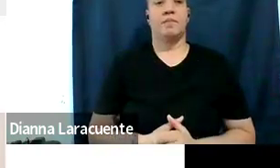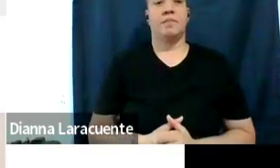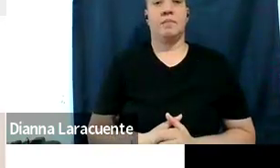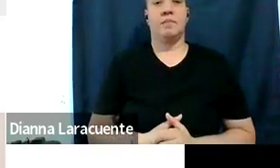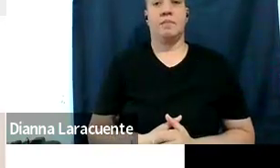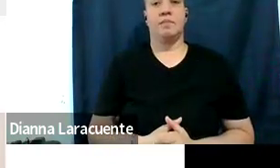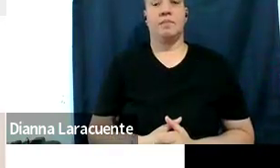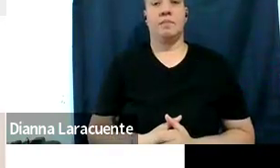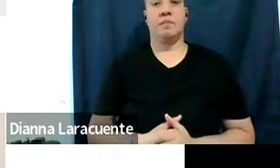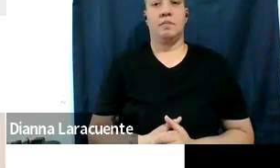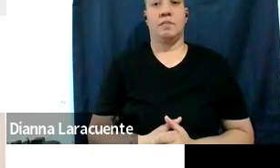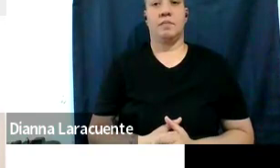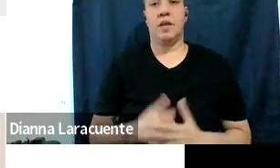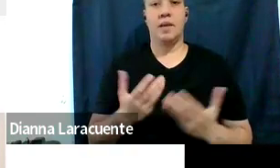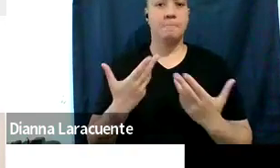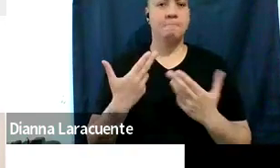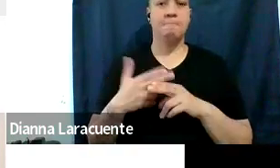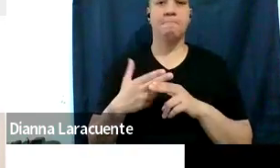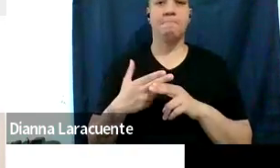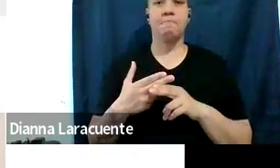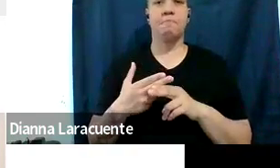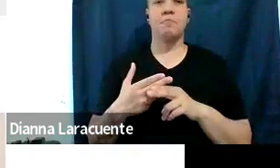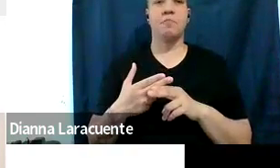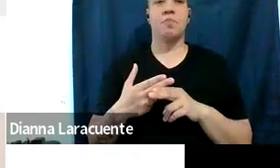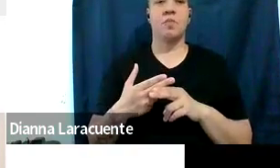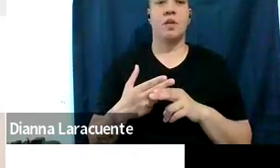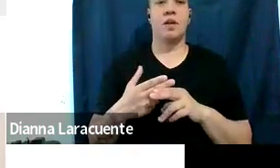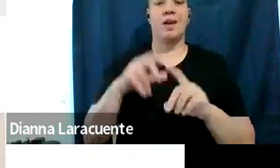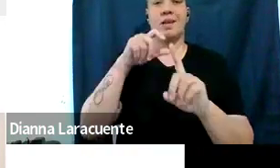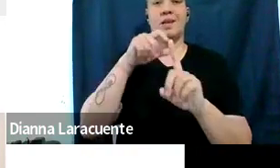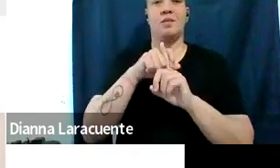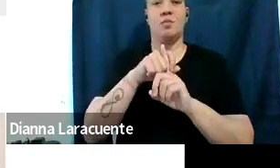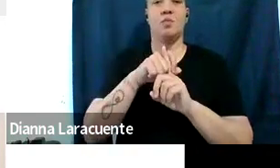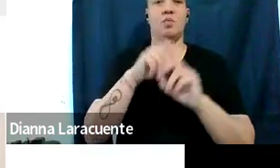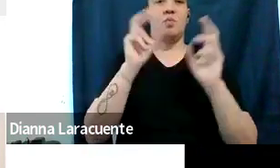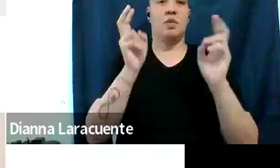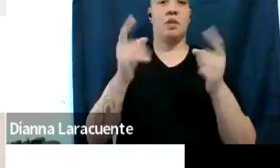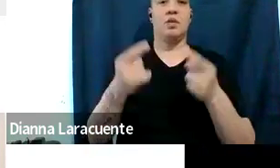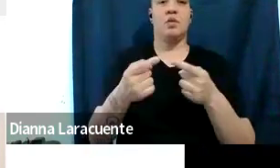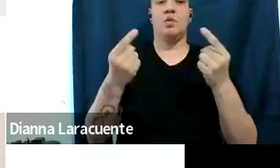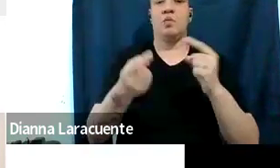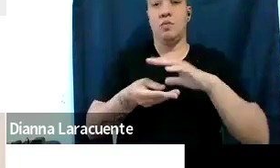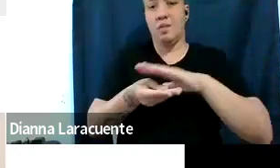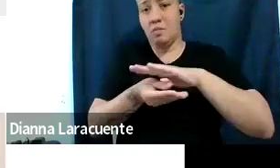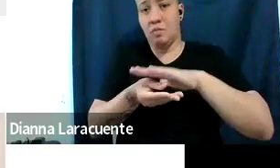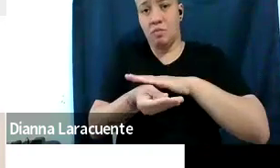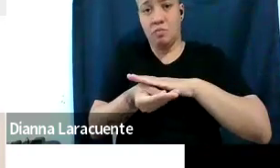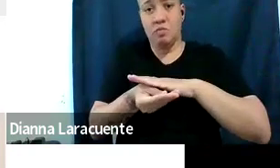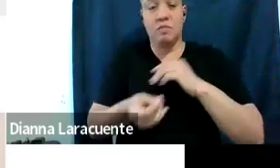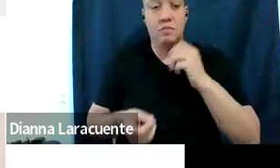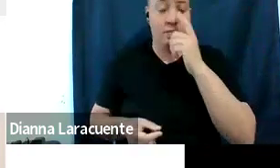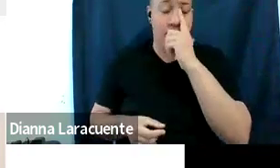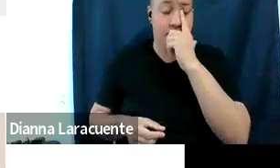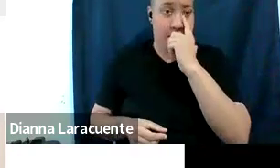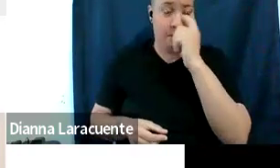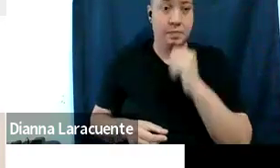¿cómo es que se llama? El director es arrestado por sus artículos en contra de la corrupción, su artículo titulado